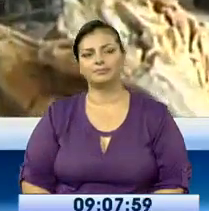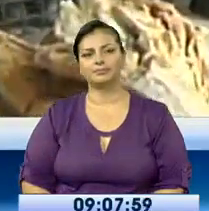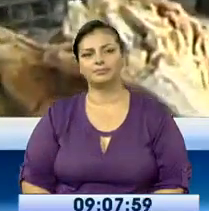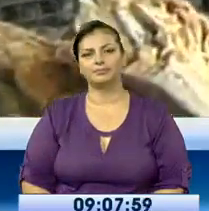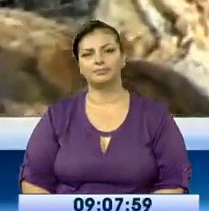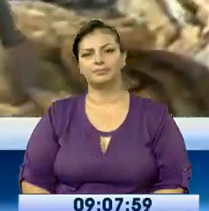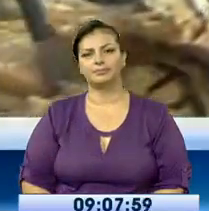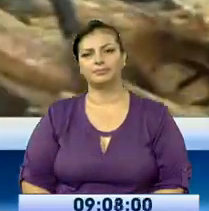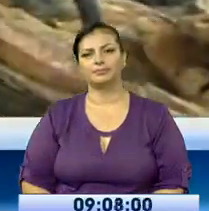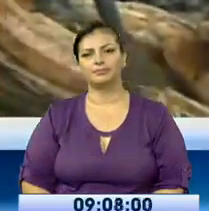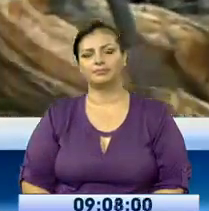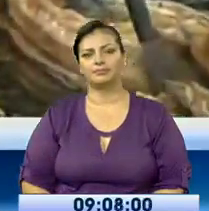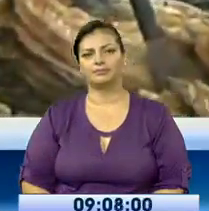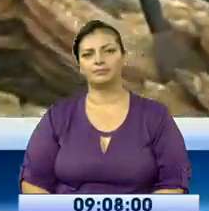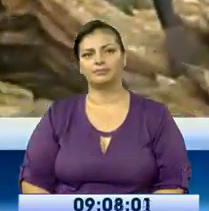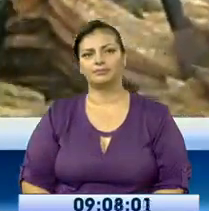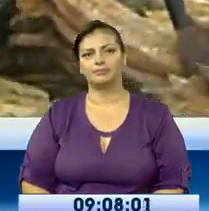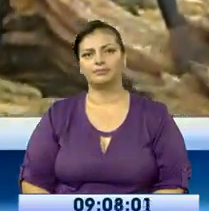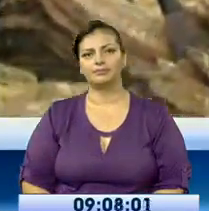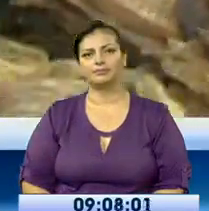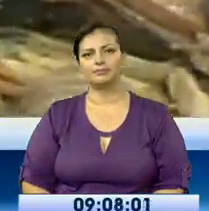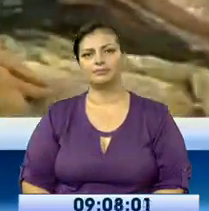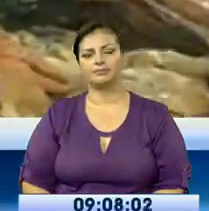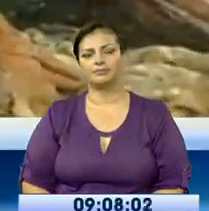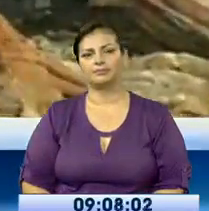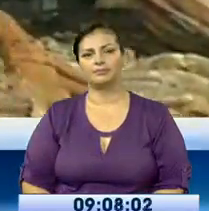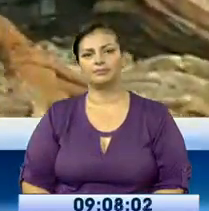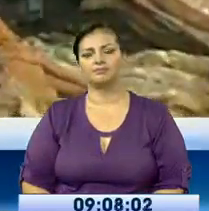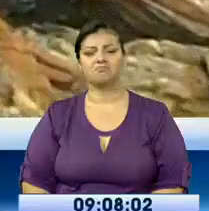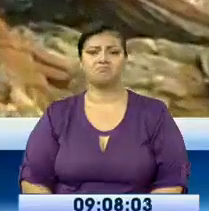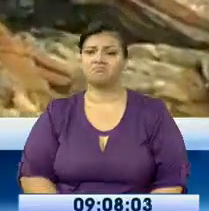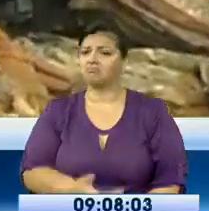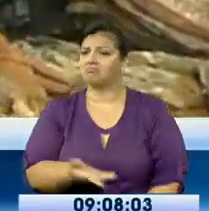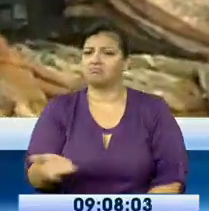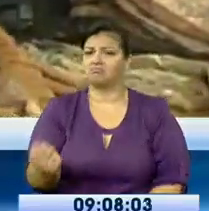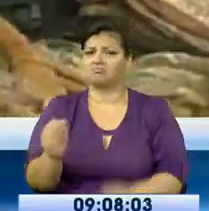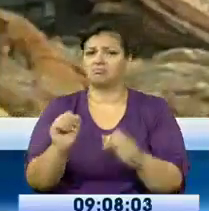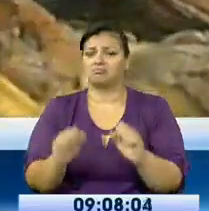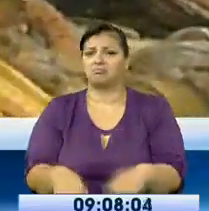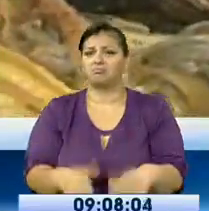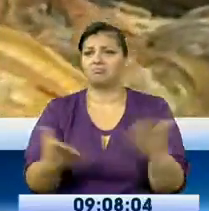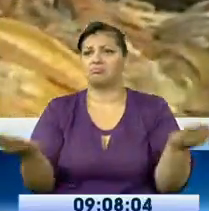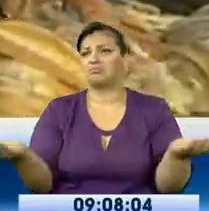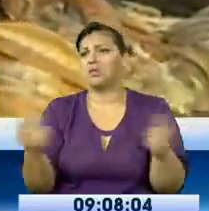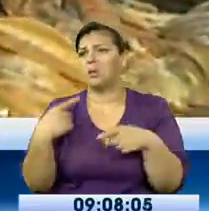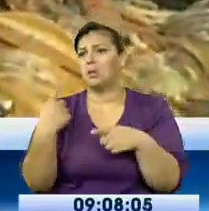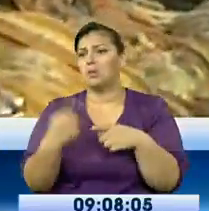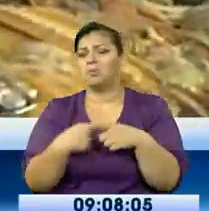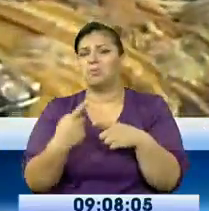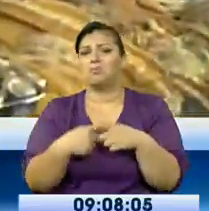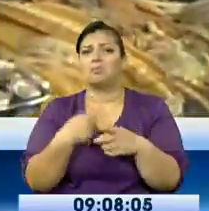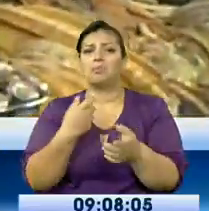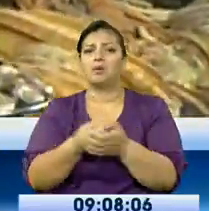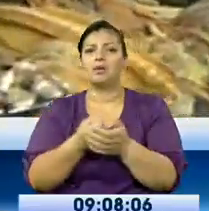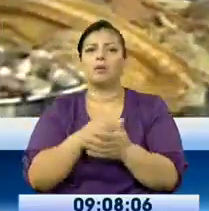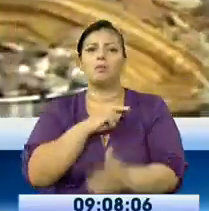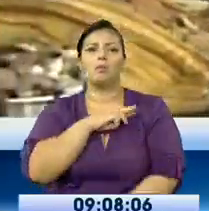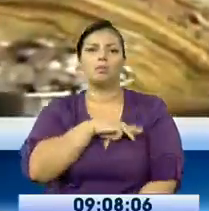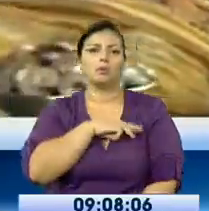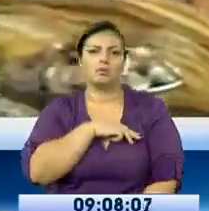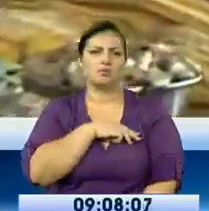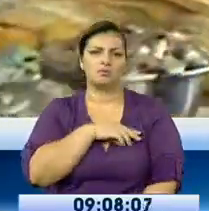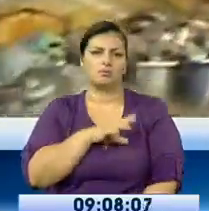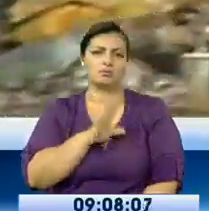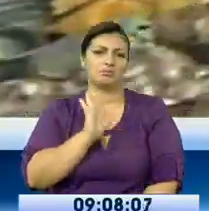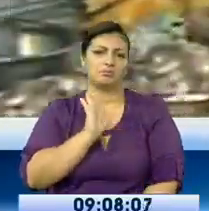mercados municipales aquí en la caraguay o en cualquier de la cualquier mercado de la red de mercados municipales se encuentra tranquilamente los